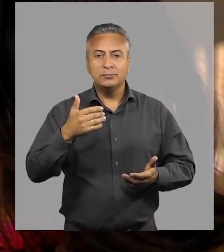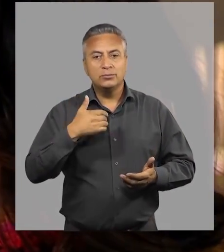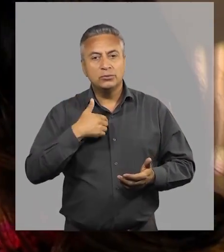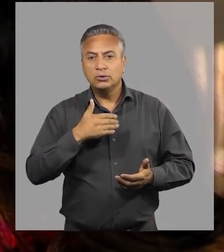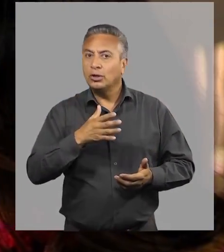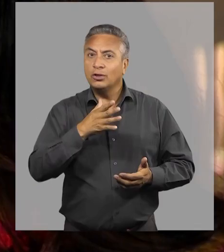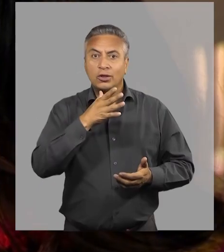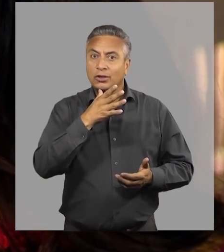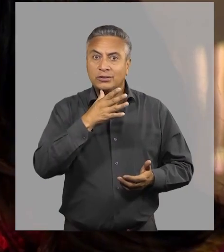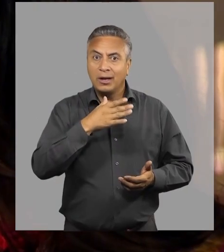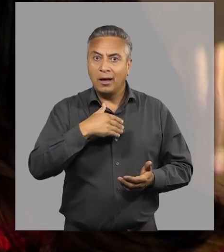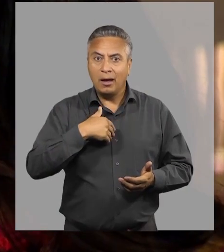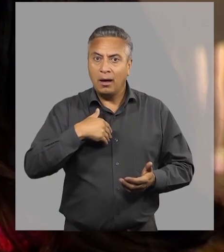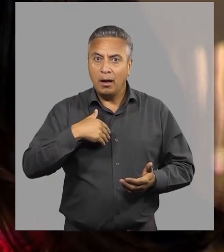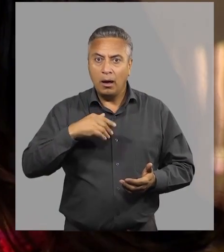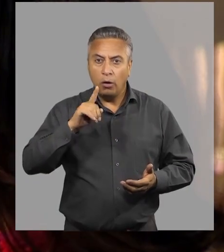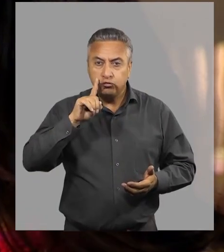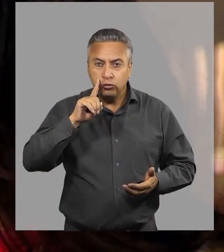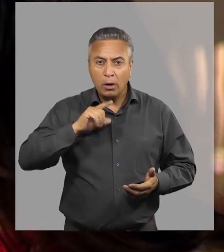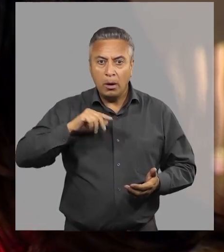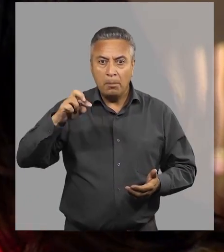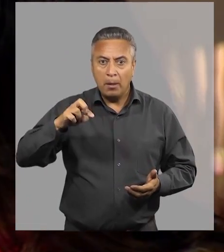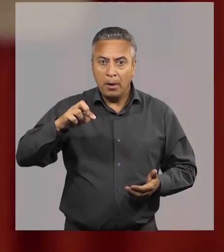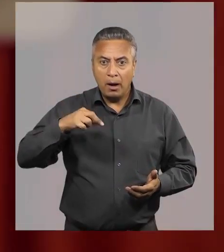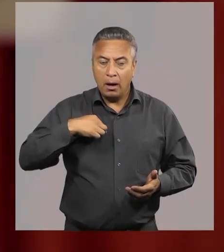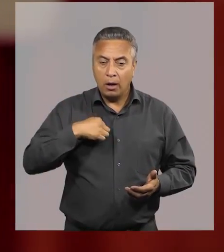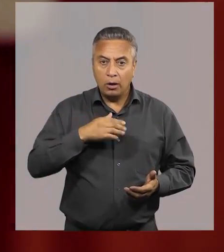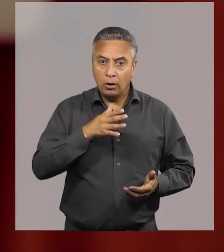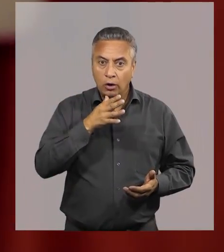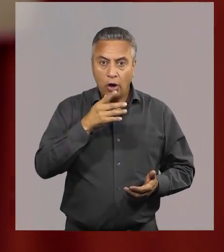Pero yo no sé lo que es tener un papá, porro.